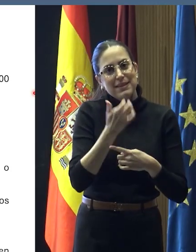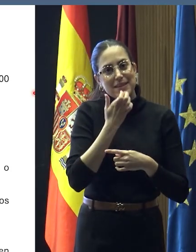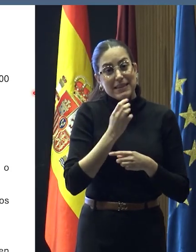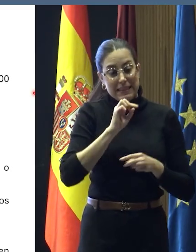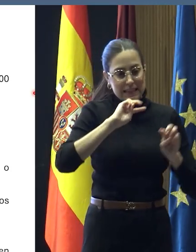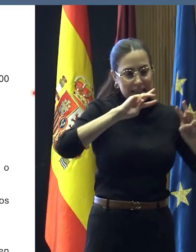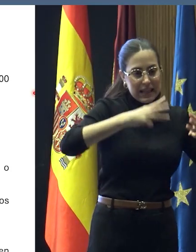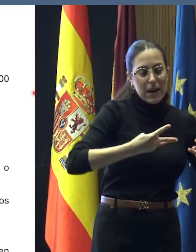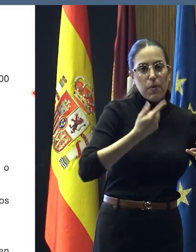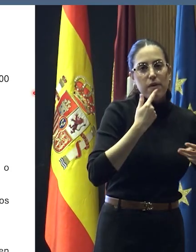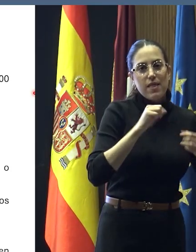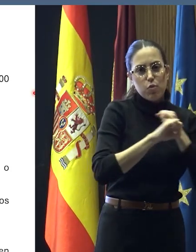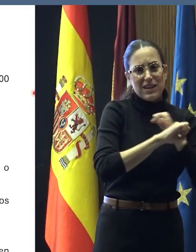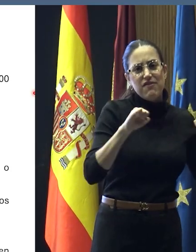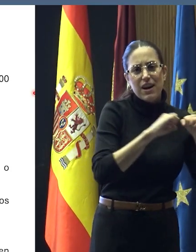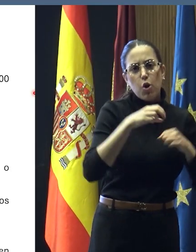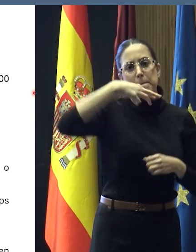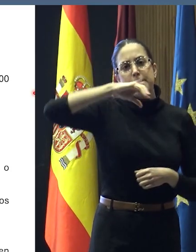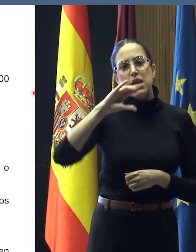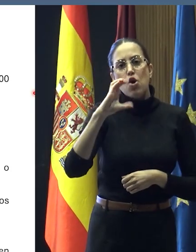internet infarto de miocardio.